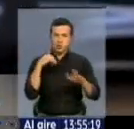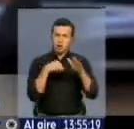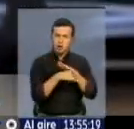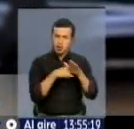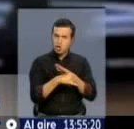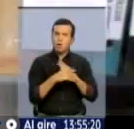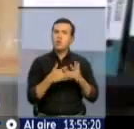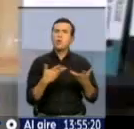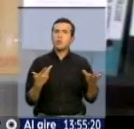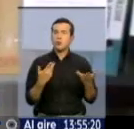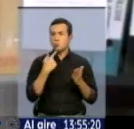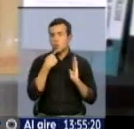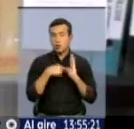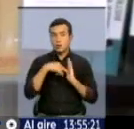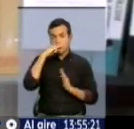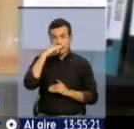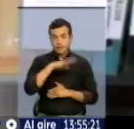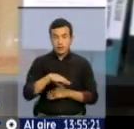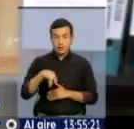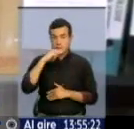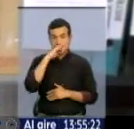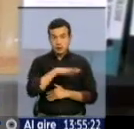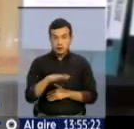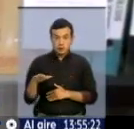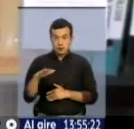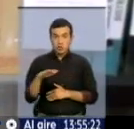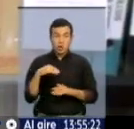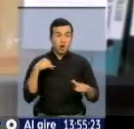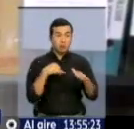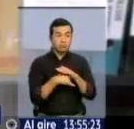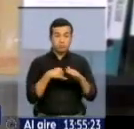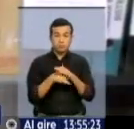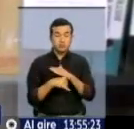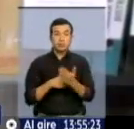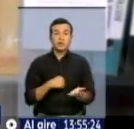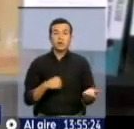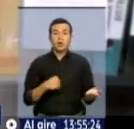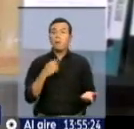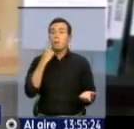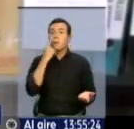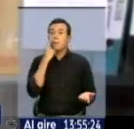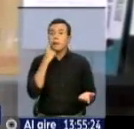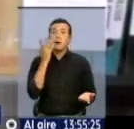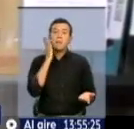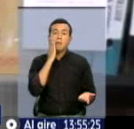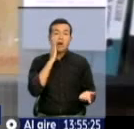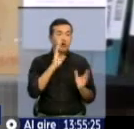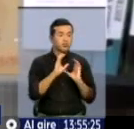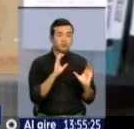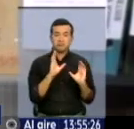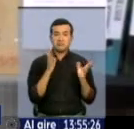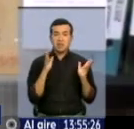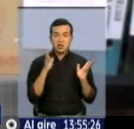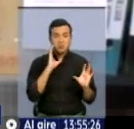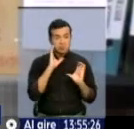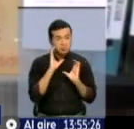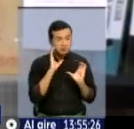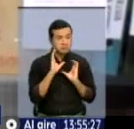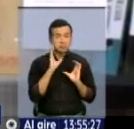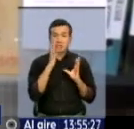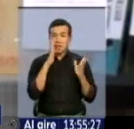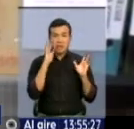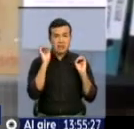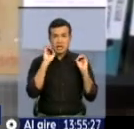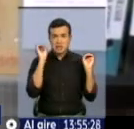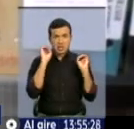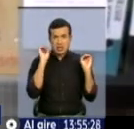sexual. Cuando nuestros niños están siendo objeto de abuso sexual, si el padre no ha tenido una comunicación fluida con los niños de